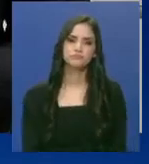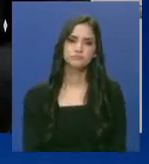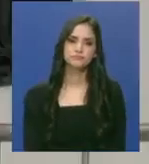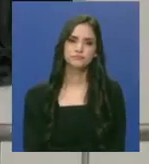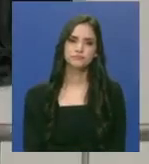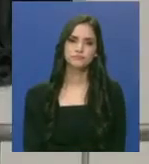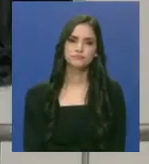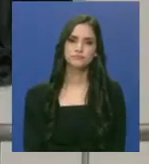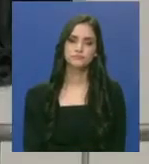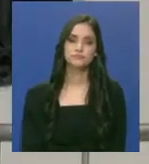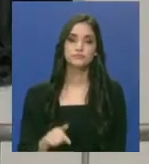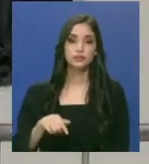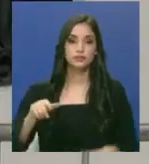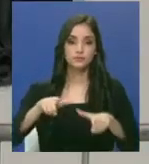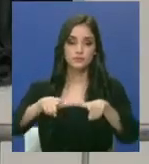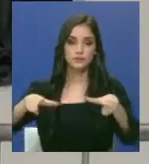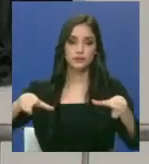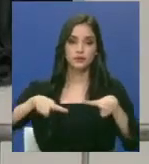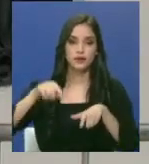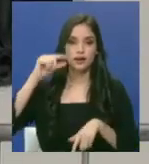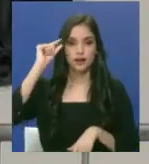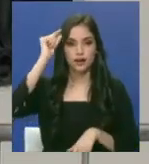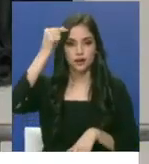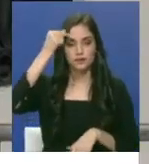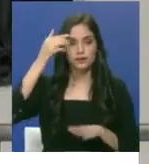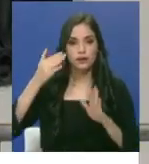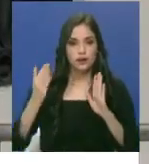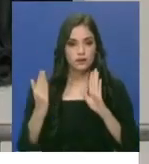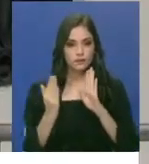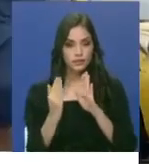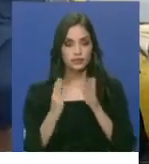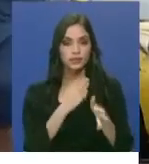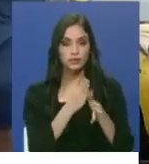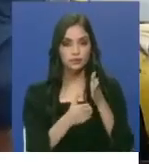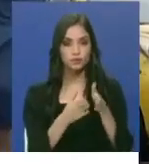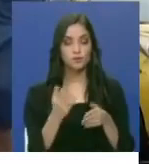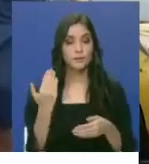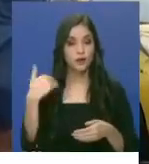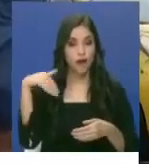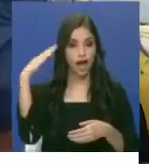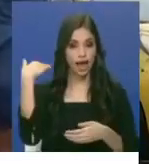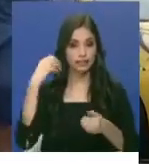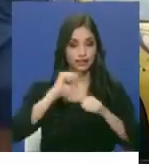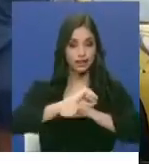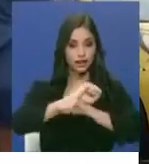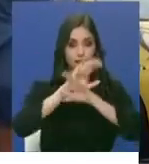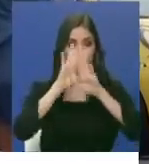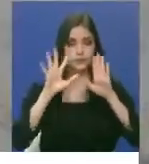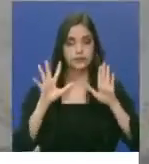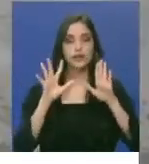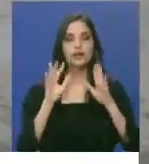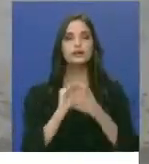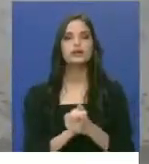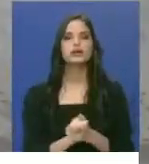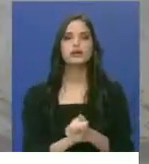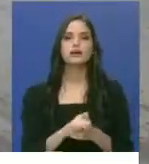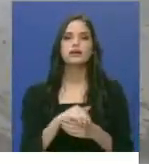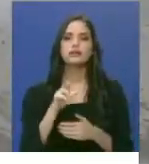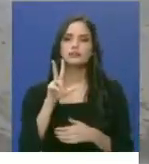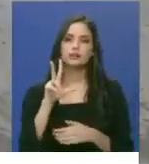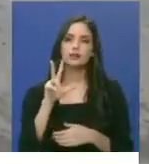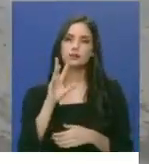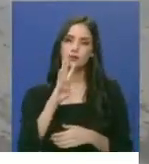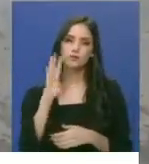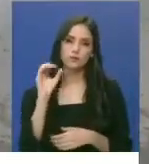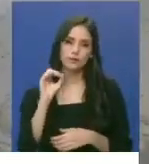Estamos ubicados en este momento en la gobernación, pero más temprano, en escasos minutos, estuvieron por más de hora, 40 minutos, los miembros de